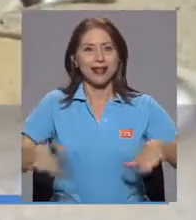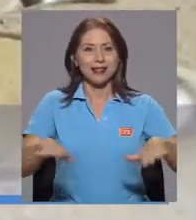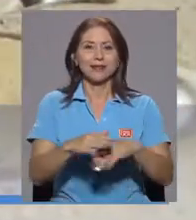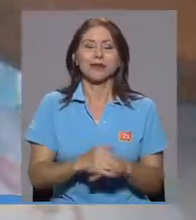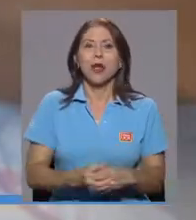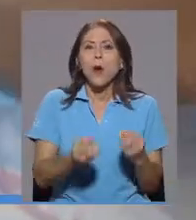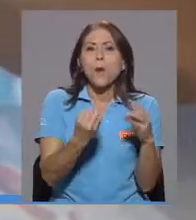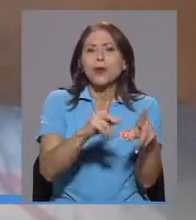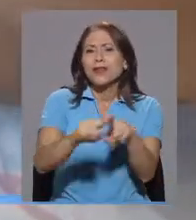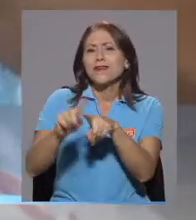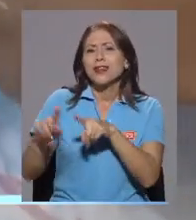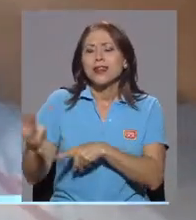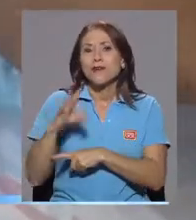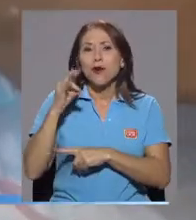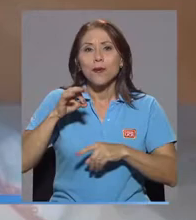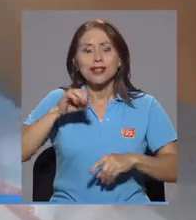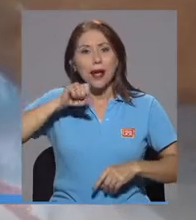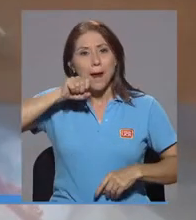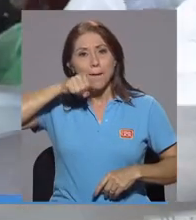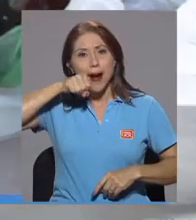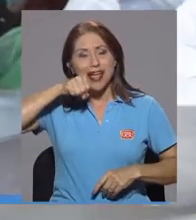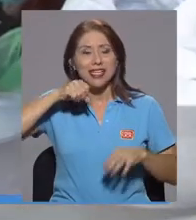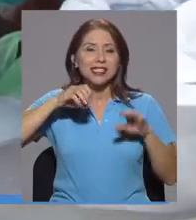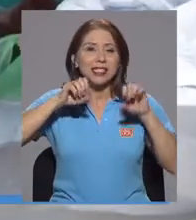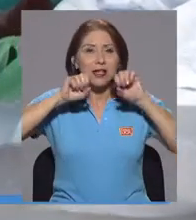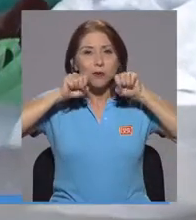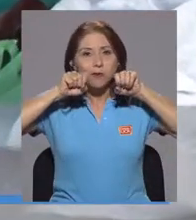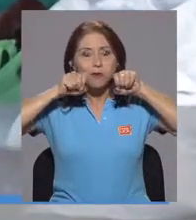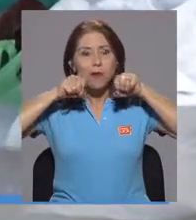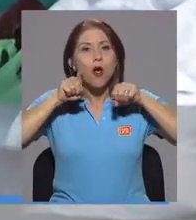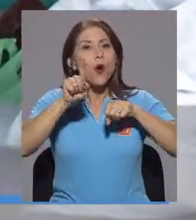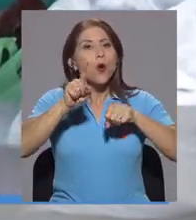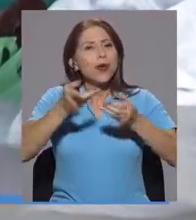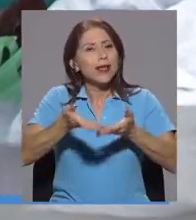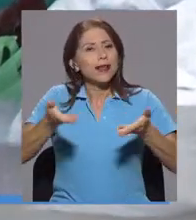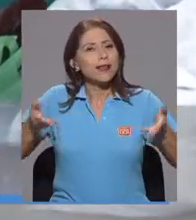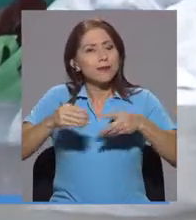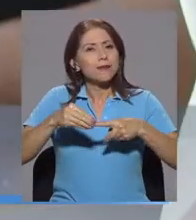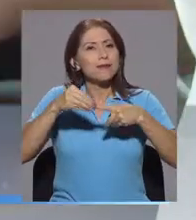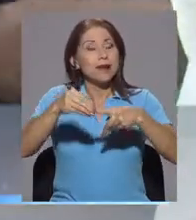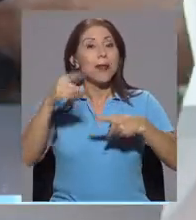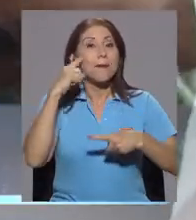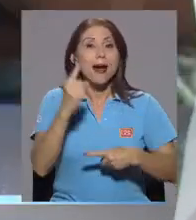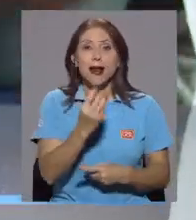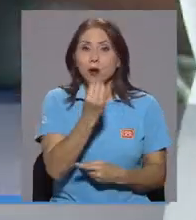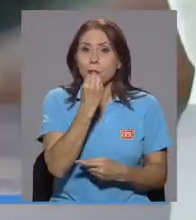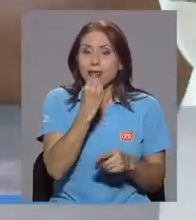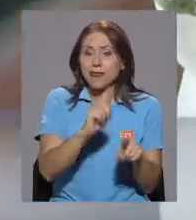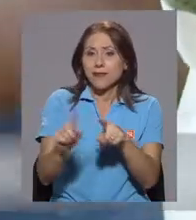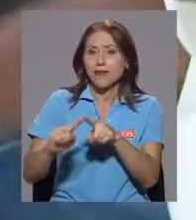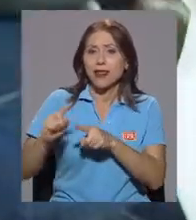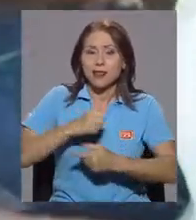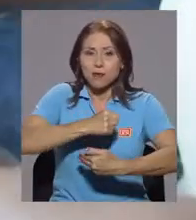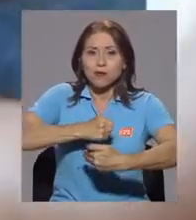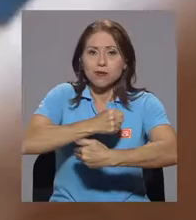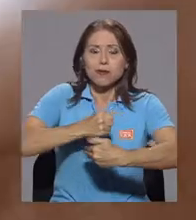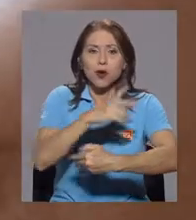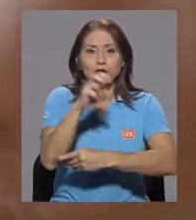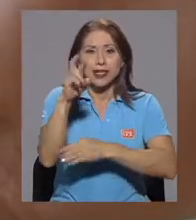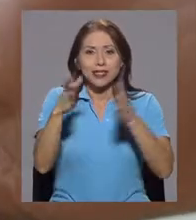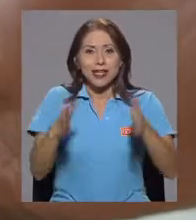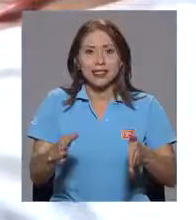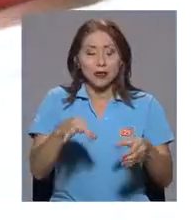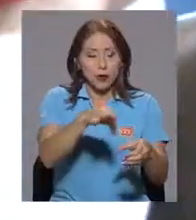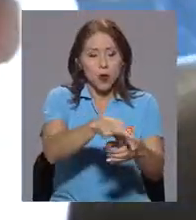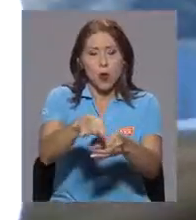múltiples preparaciones, el maíz es uno de los ingredientes principales en la alimentación de los y las costarricenses. Su cultivo es